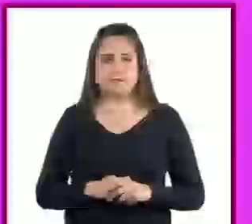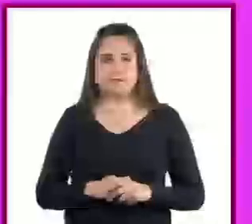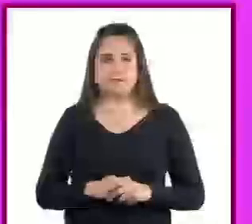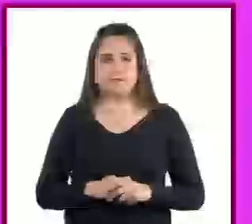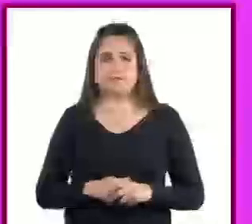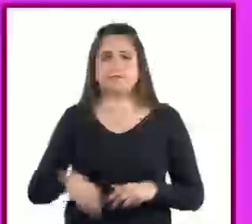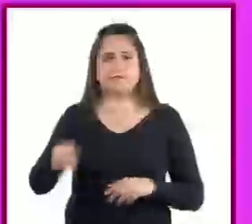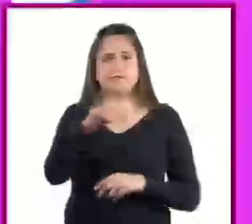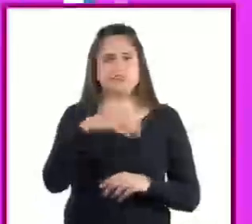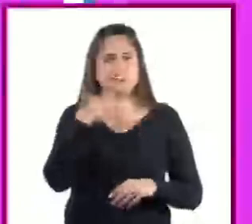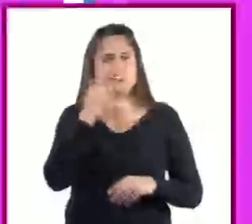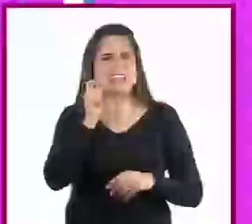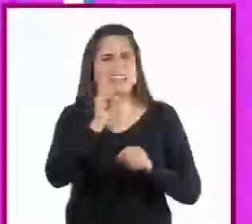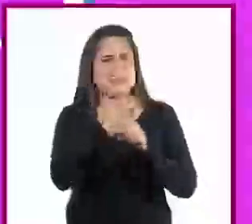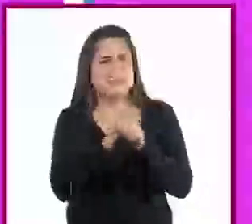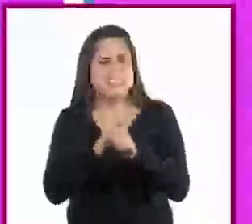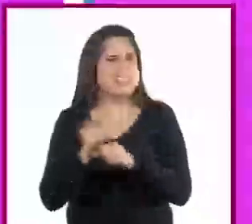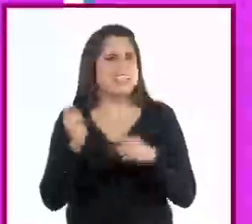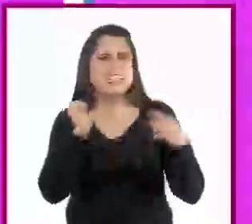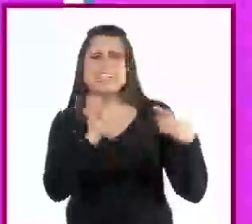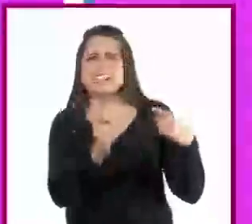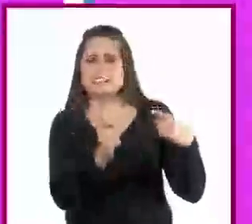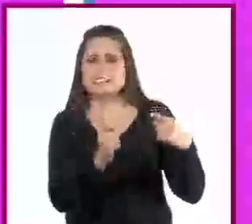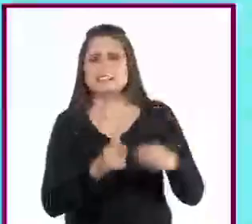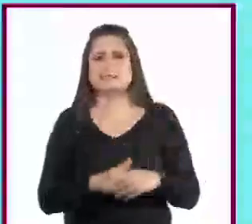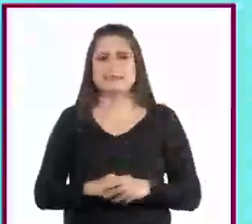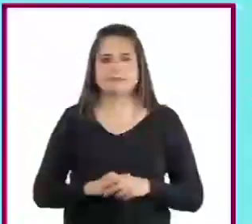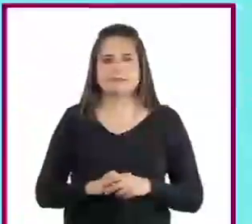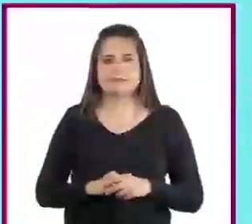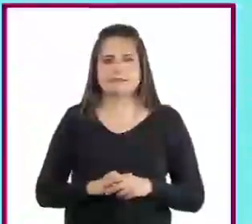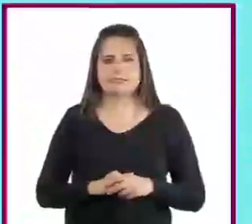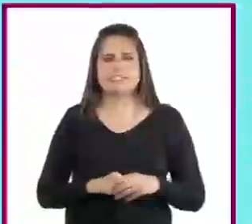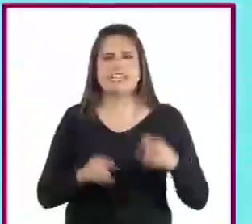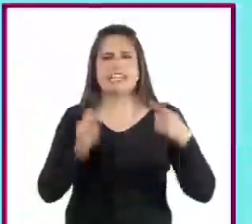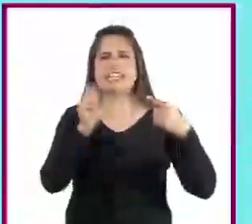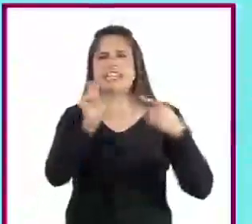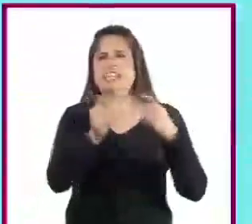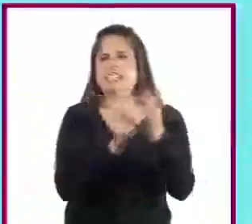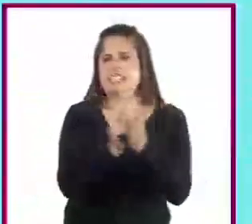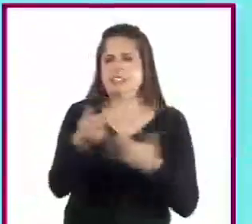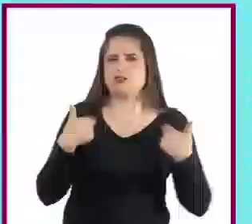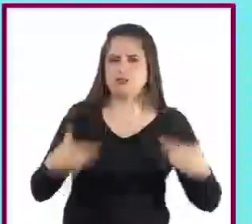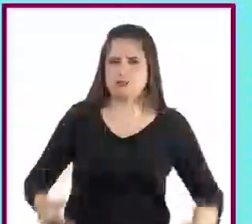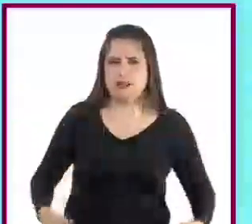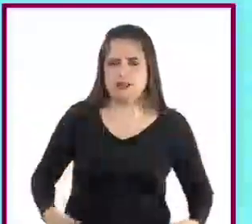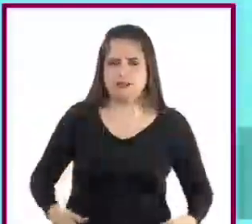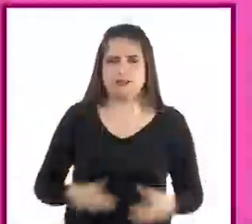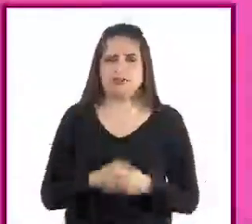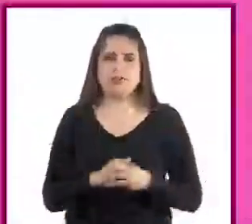Lo que queremos investigar es: ¿qué son los derechos humanos?